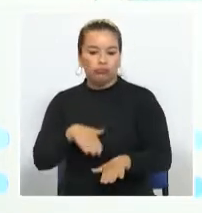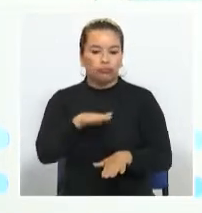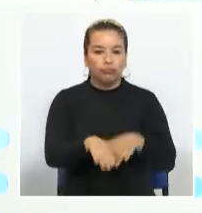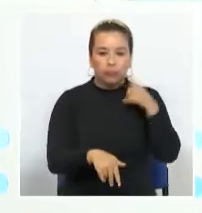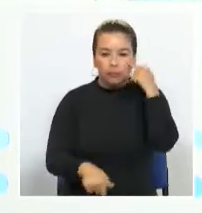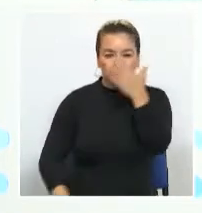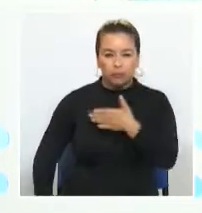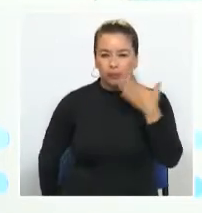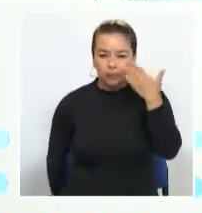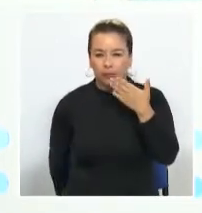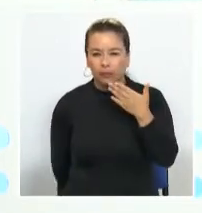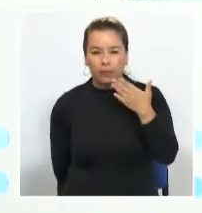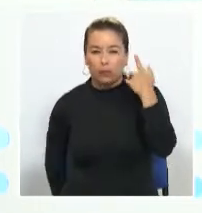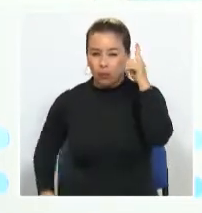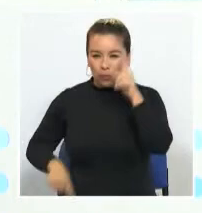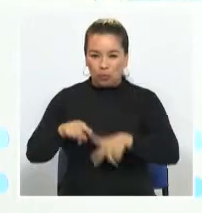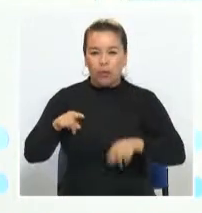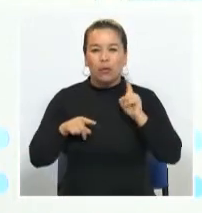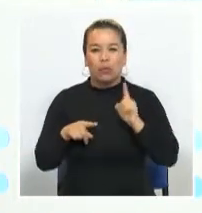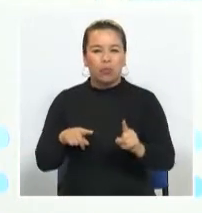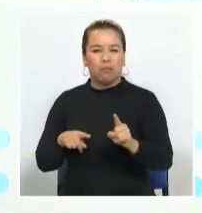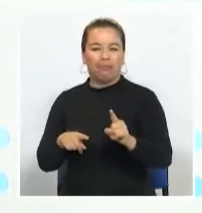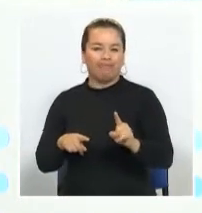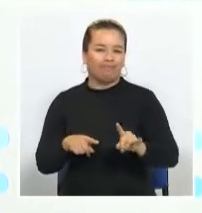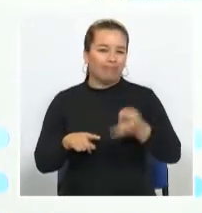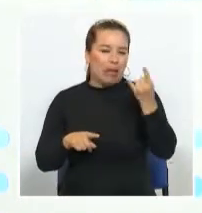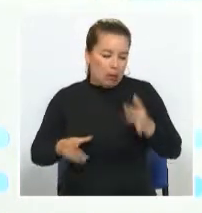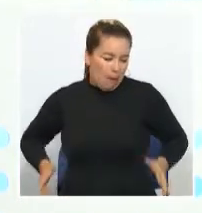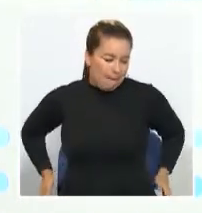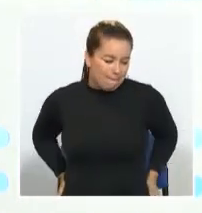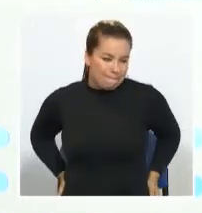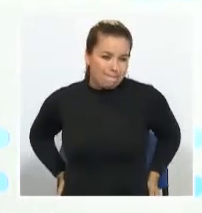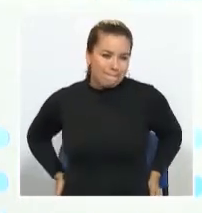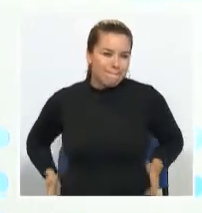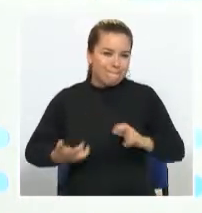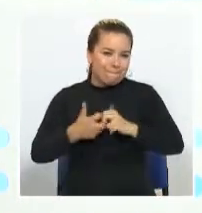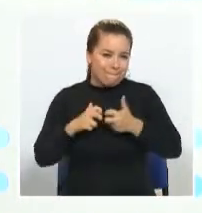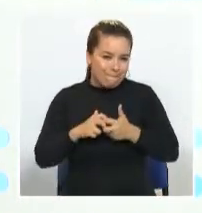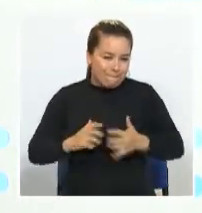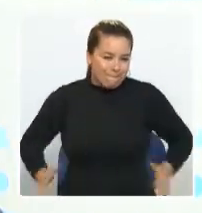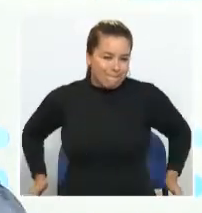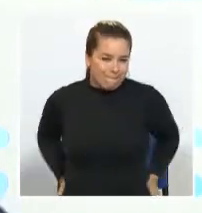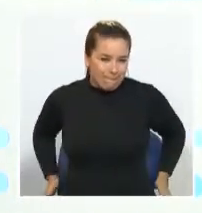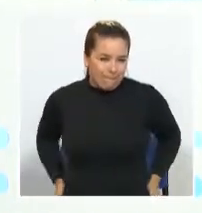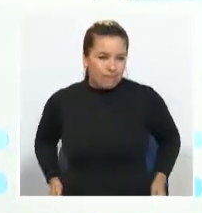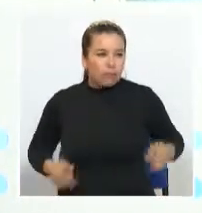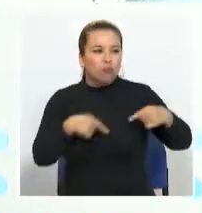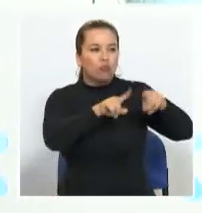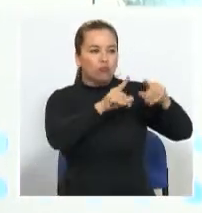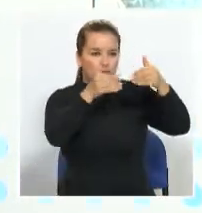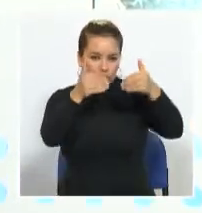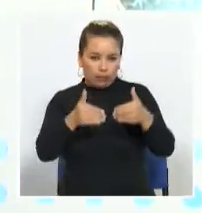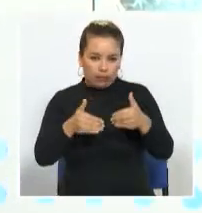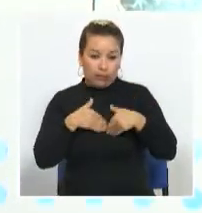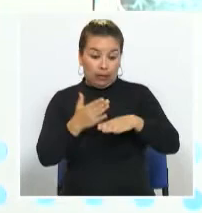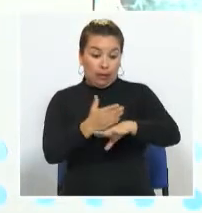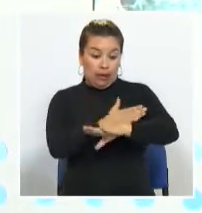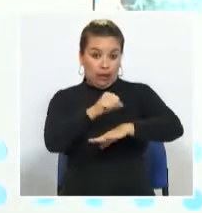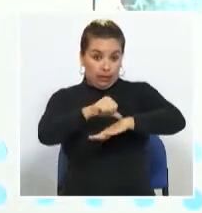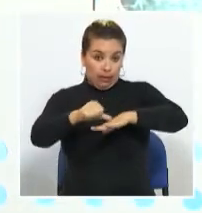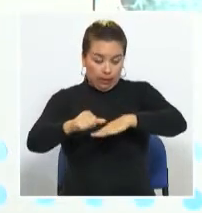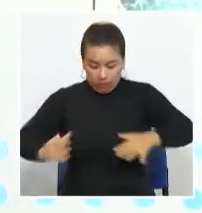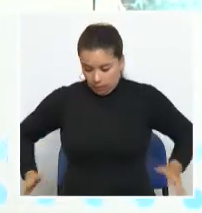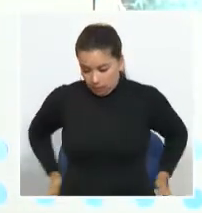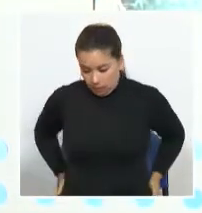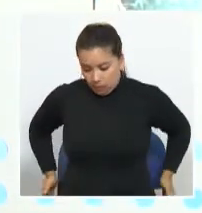algún tipo de discapacidad, como en este caso el suyo, de una cirugía previa de cadera o un problema